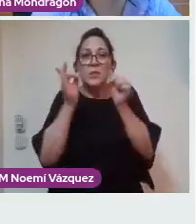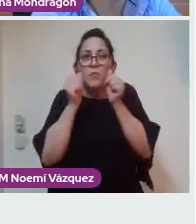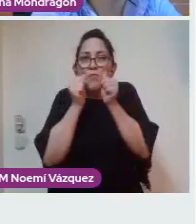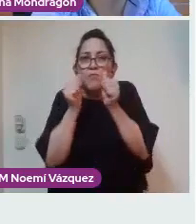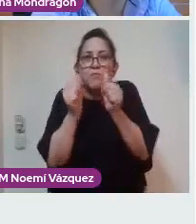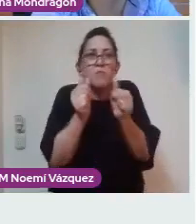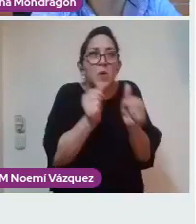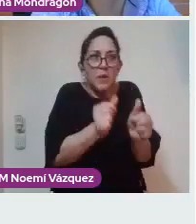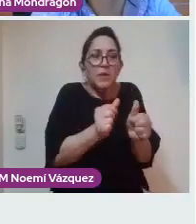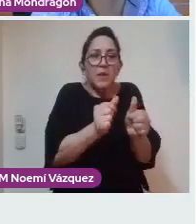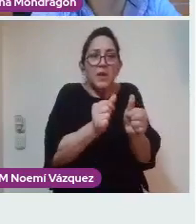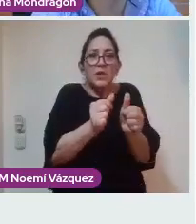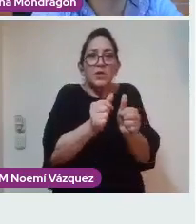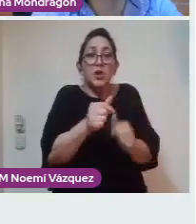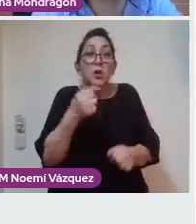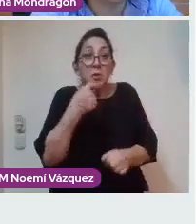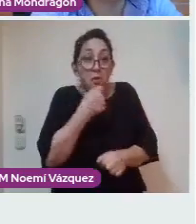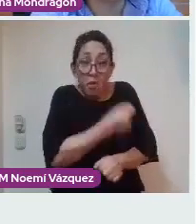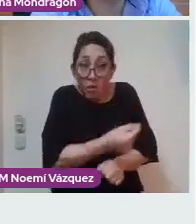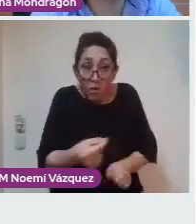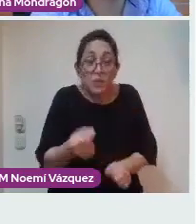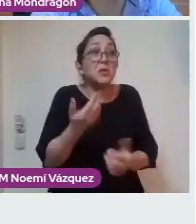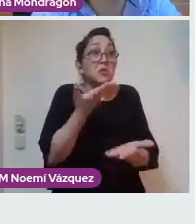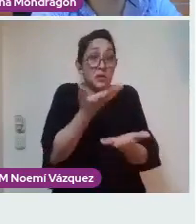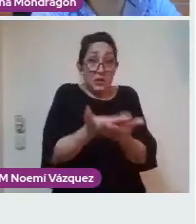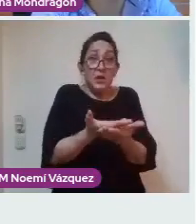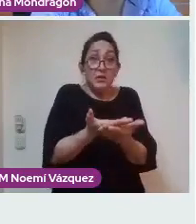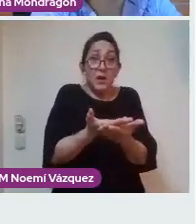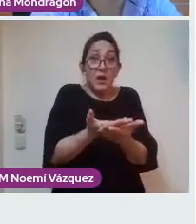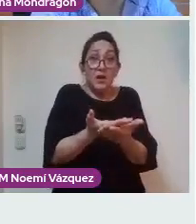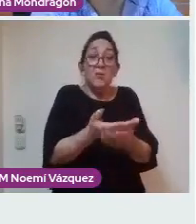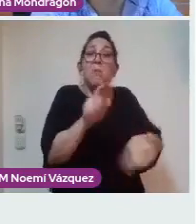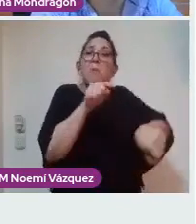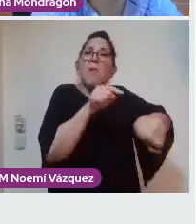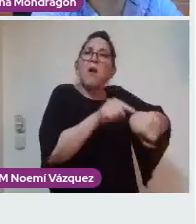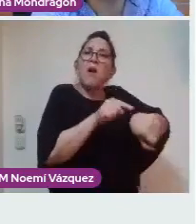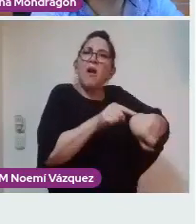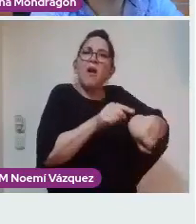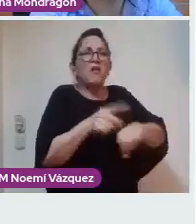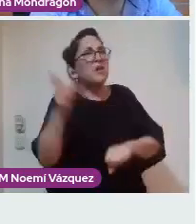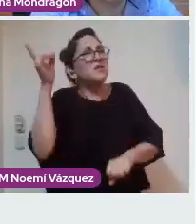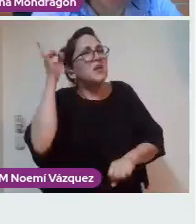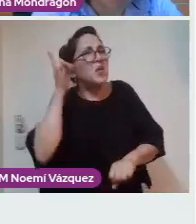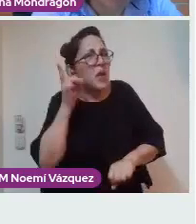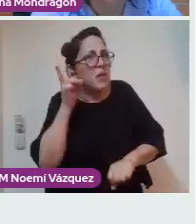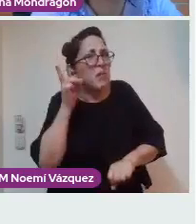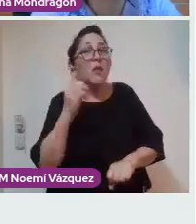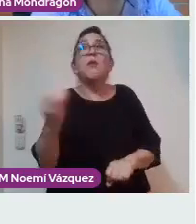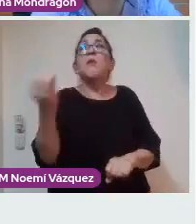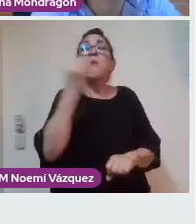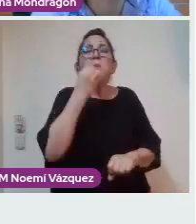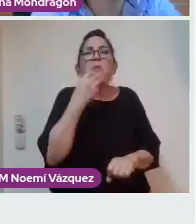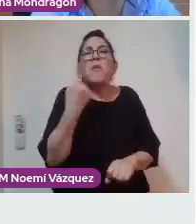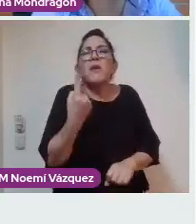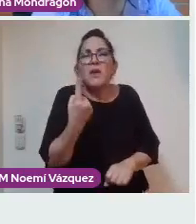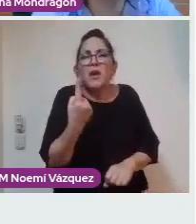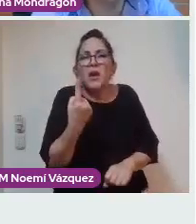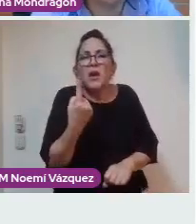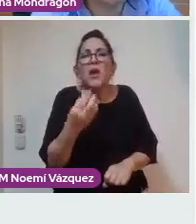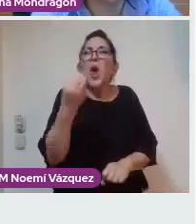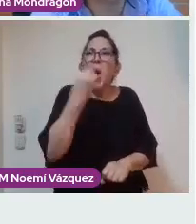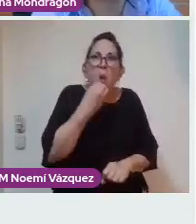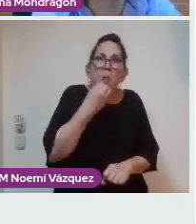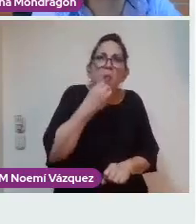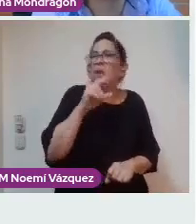descansan, a qué hora se duermen, ¿no? Qué comen, qué no comen, cuánta